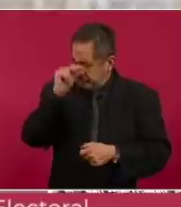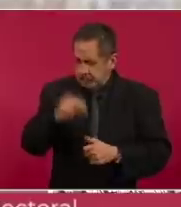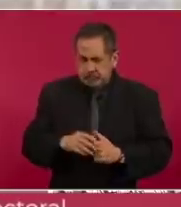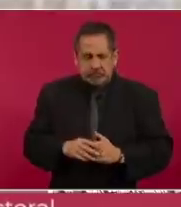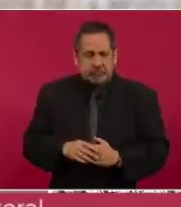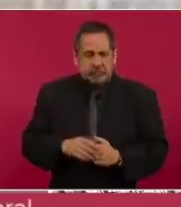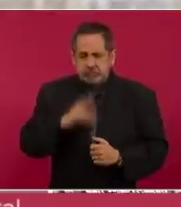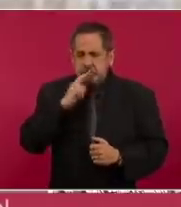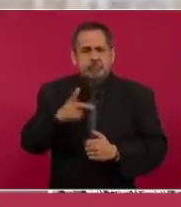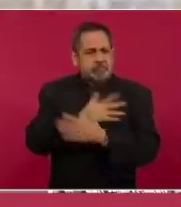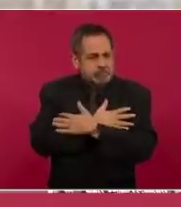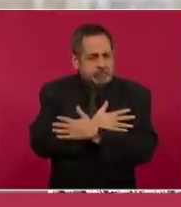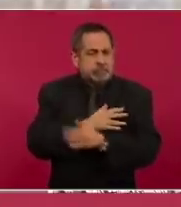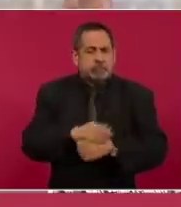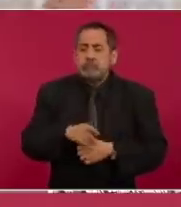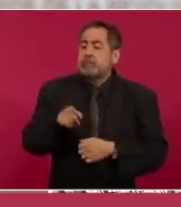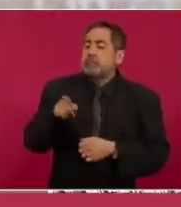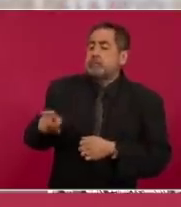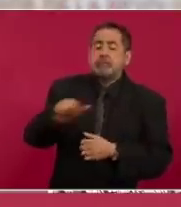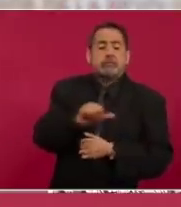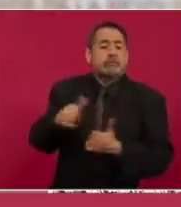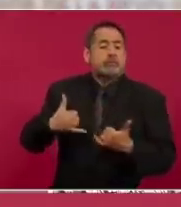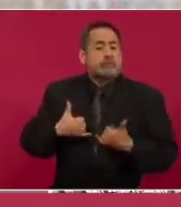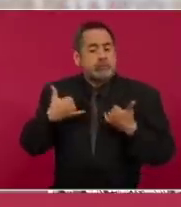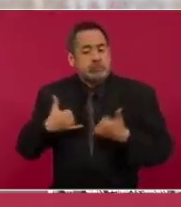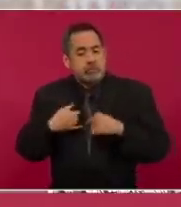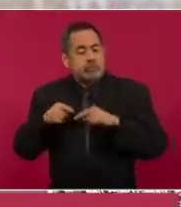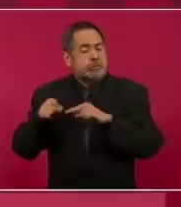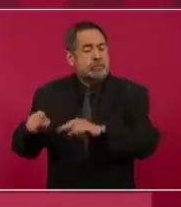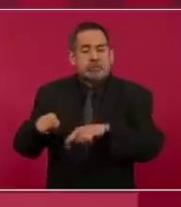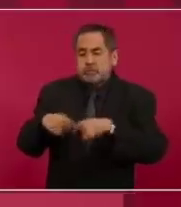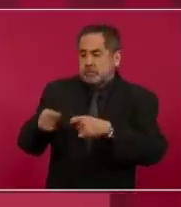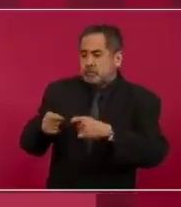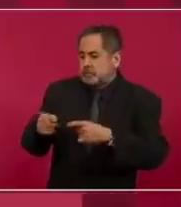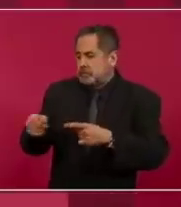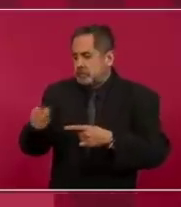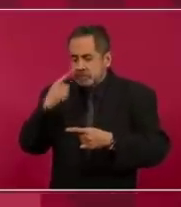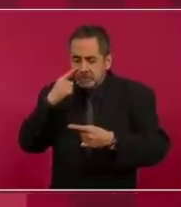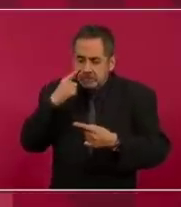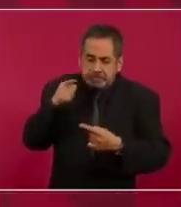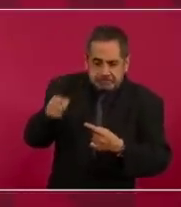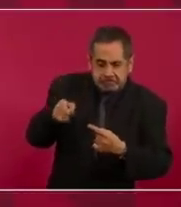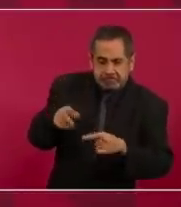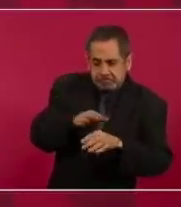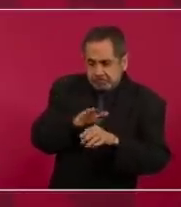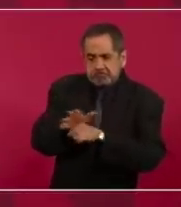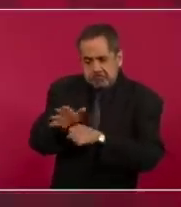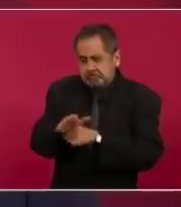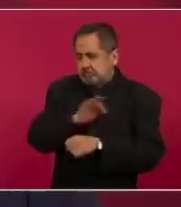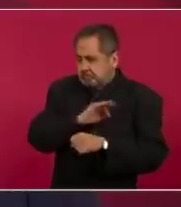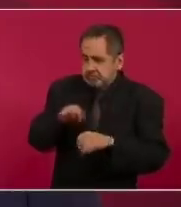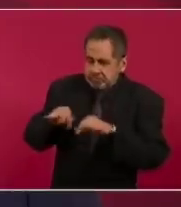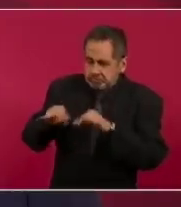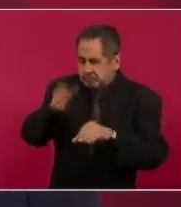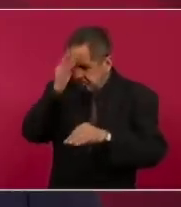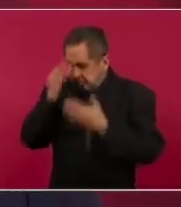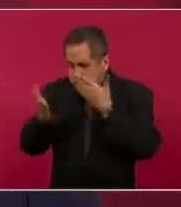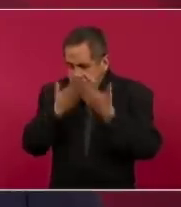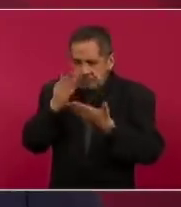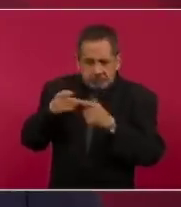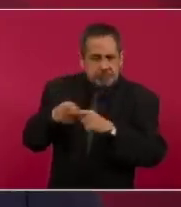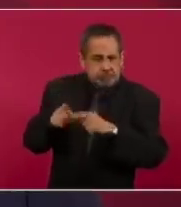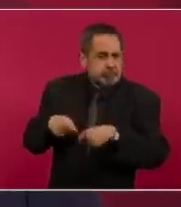Si se atiende a los jóvenes, si se dan opciones alternativas, si la gente tiene